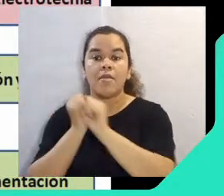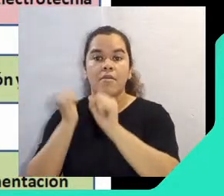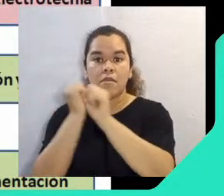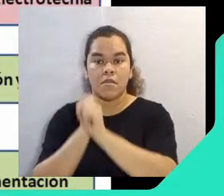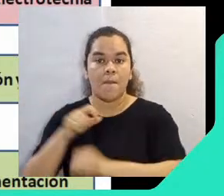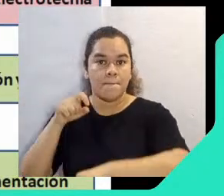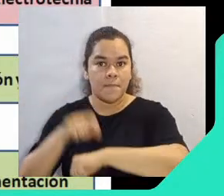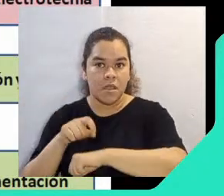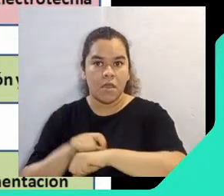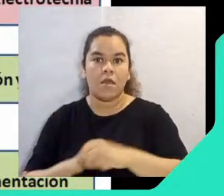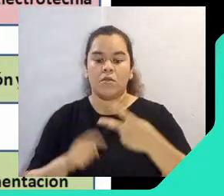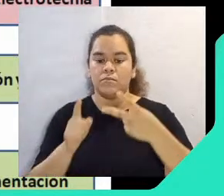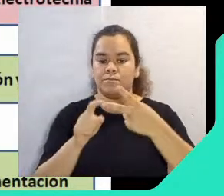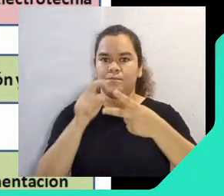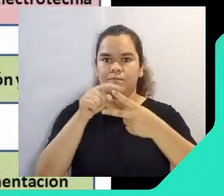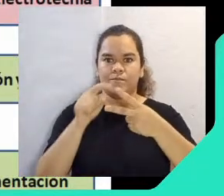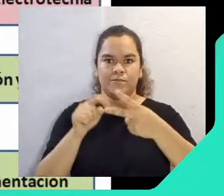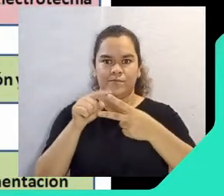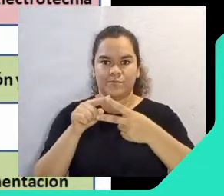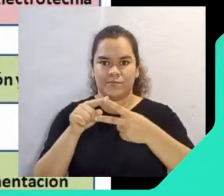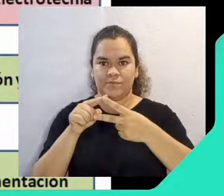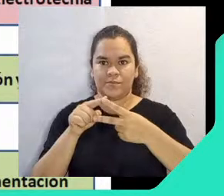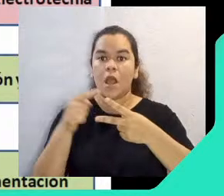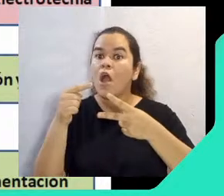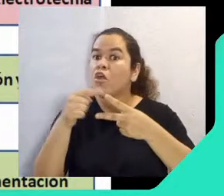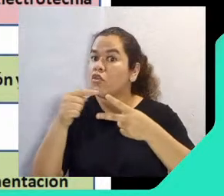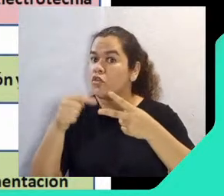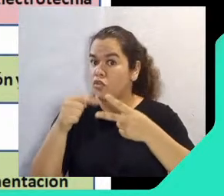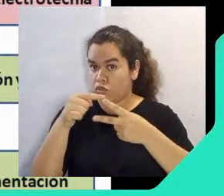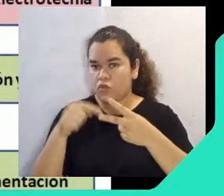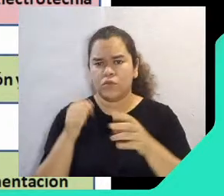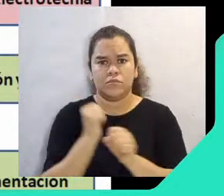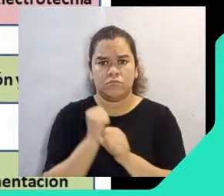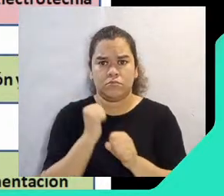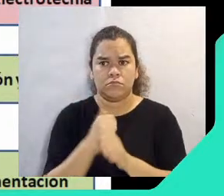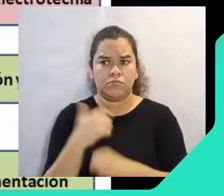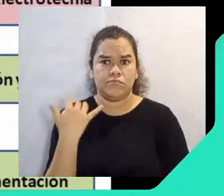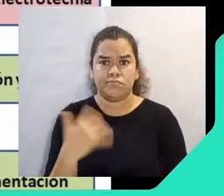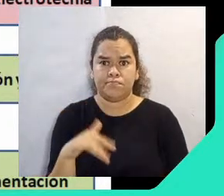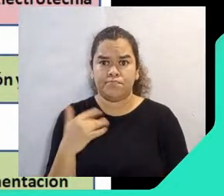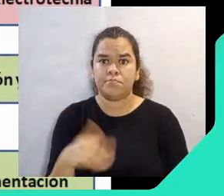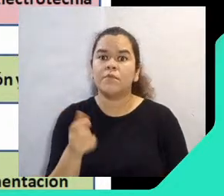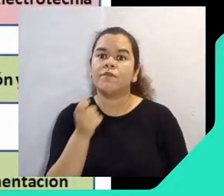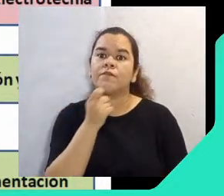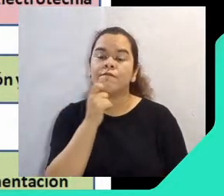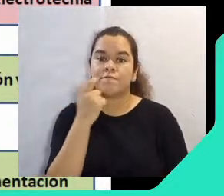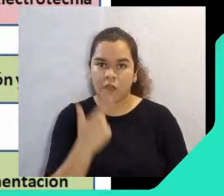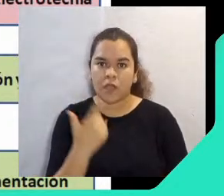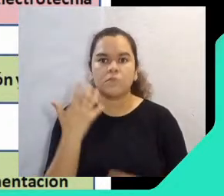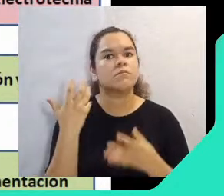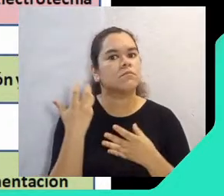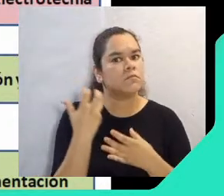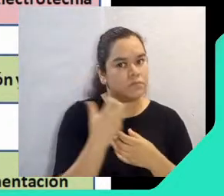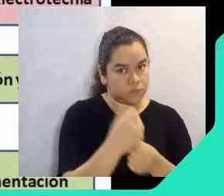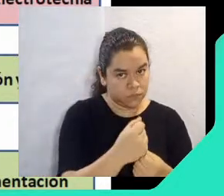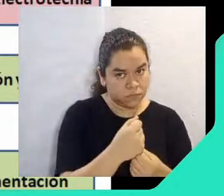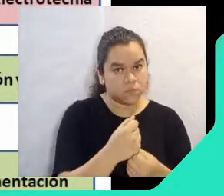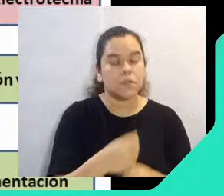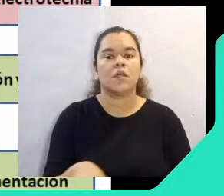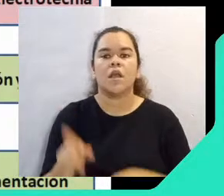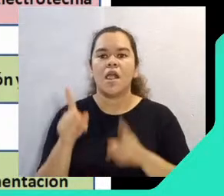Son 2 ramas que tienen mucha salida laboral, que tienen una fuerte